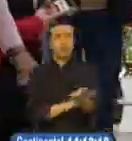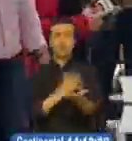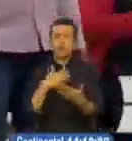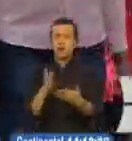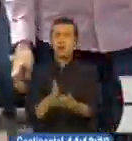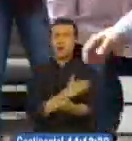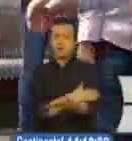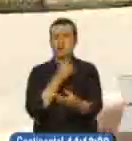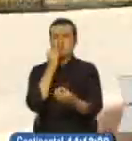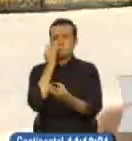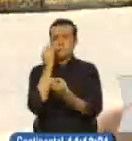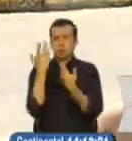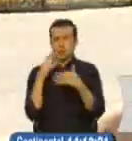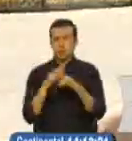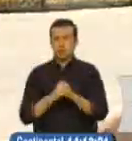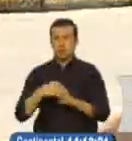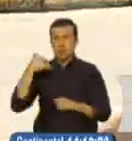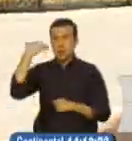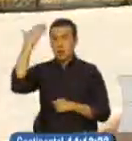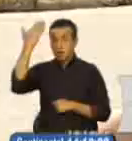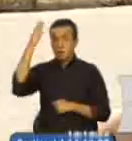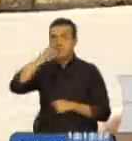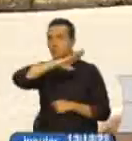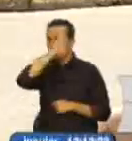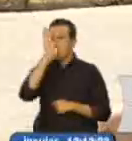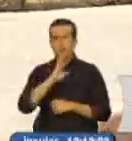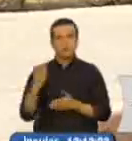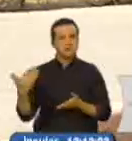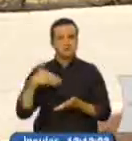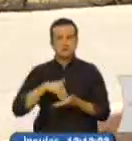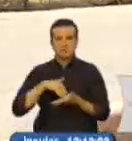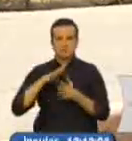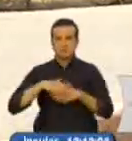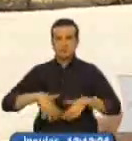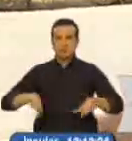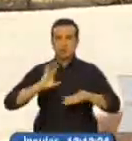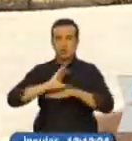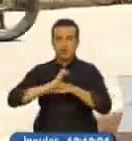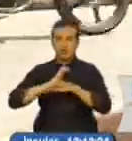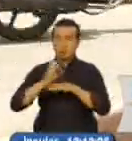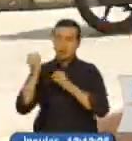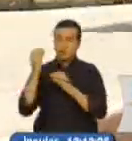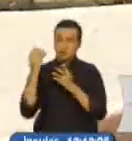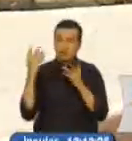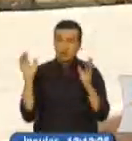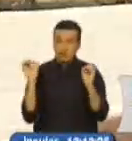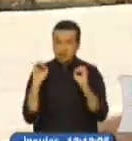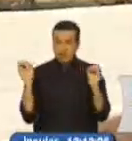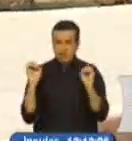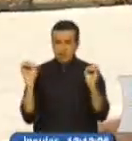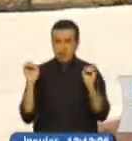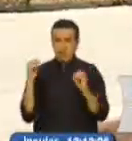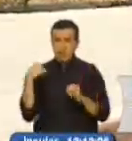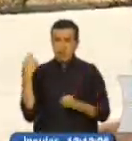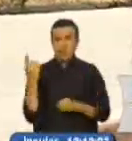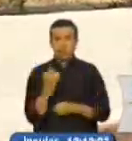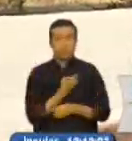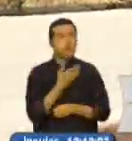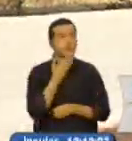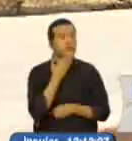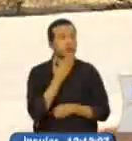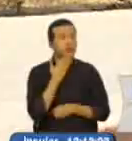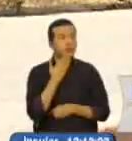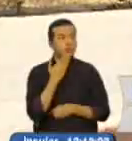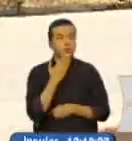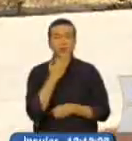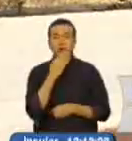socializado con la comunidad. El señor alcalde jamás vino a San José del Condado a sociabilizar con nadie. Nosotros nos enteramos por un